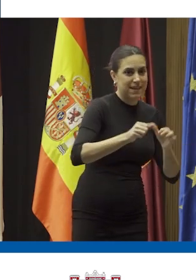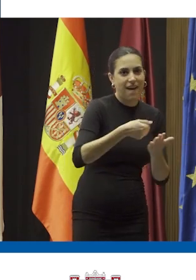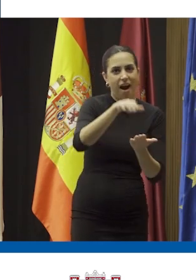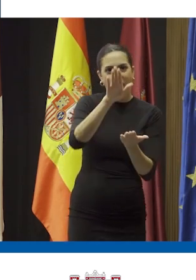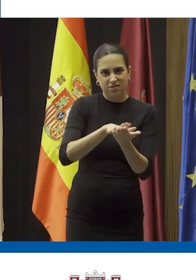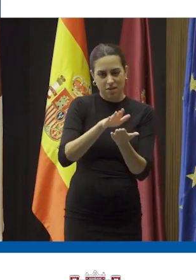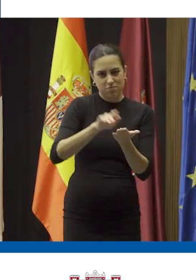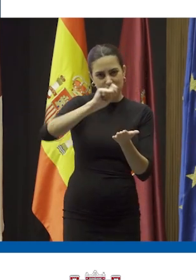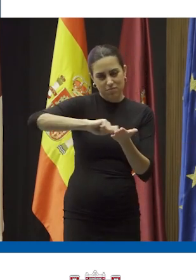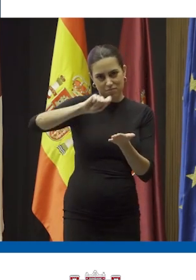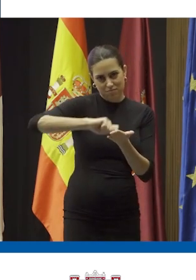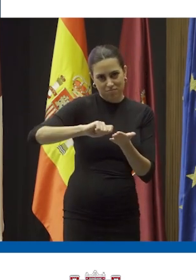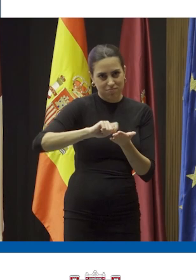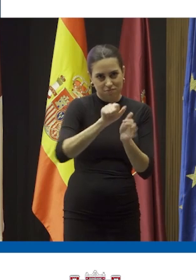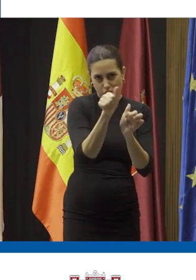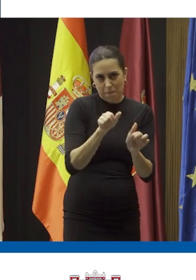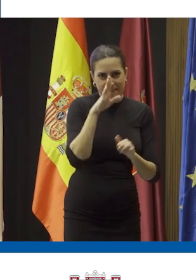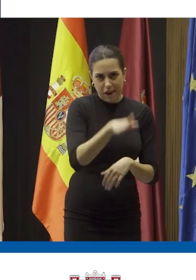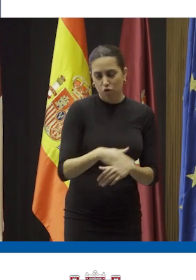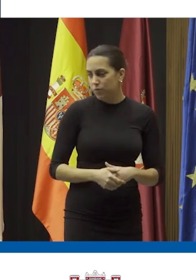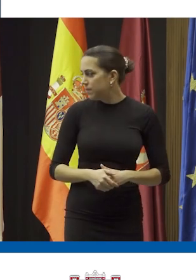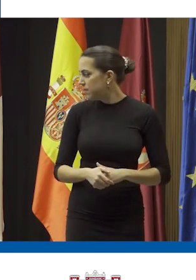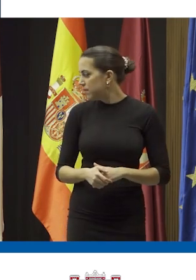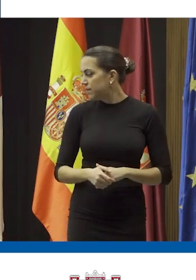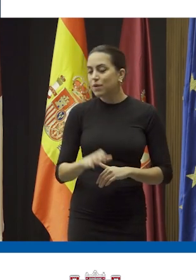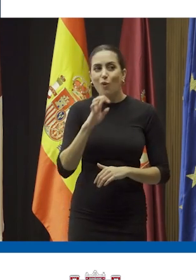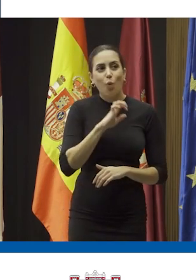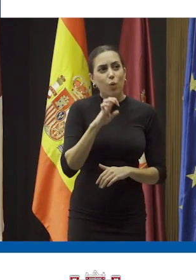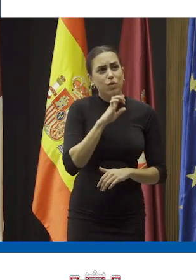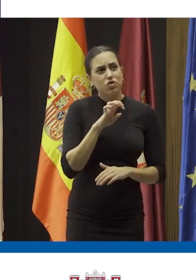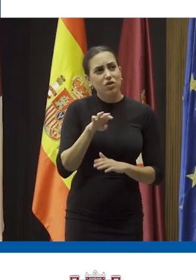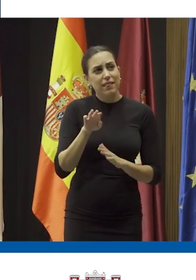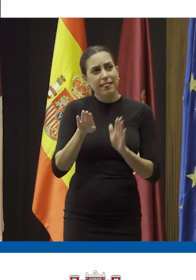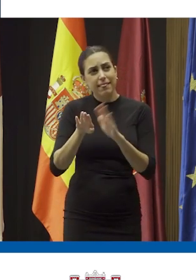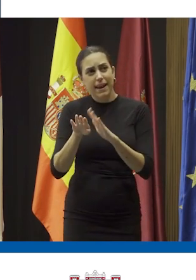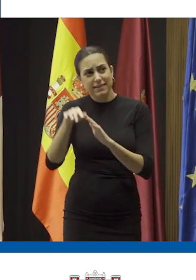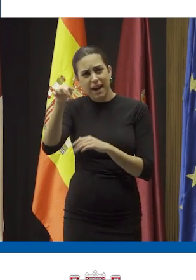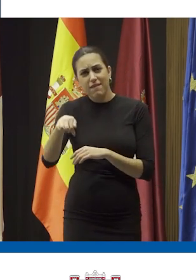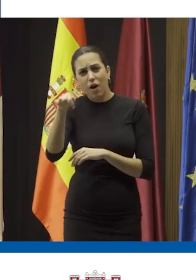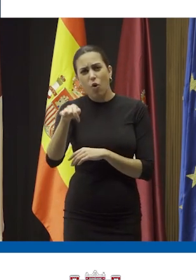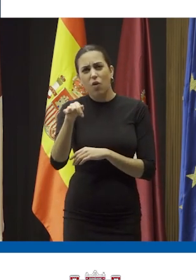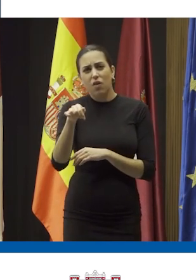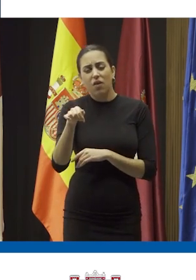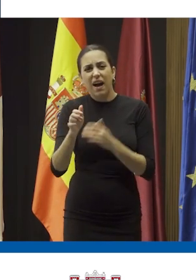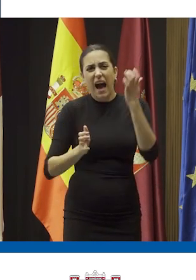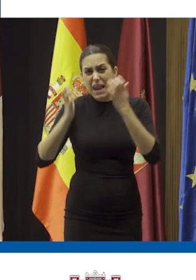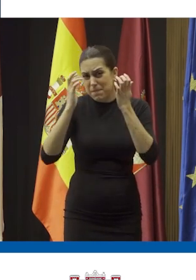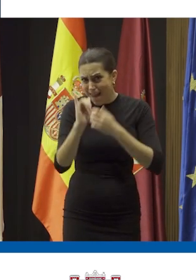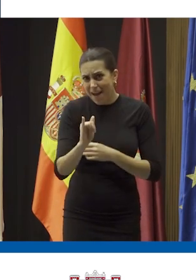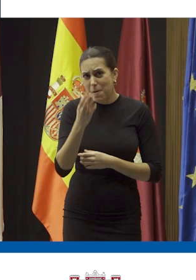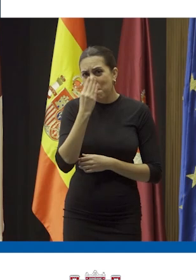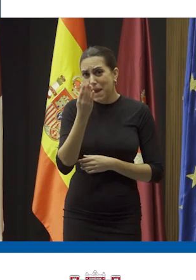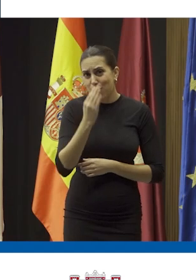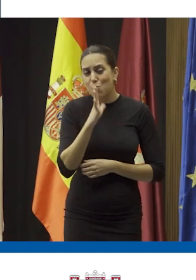la cosa curiosa es que aquí, acá a la derecha, abajito, hay un perro, porque era frecuente